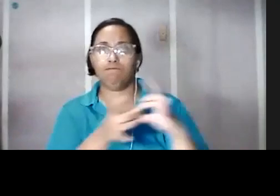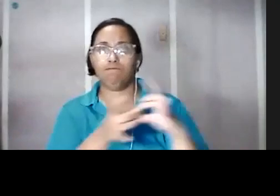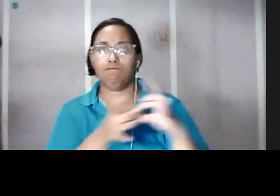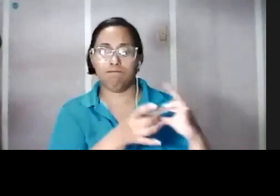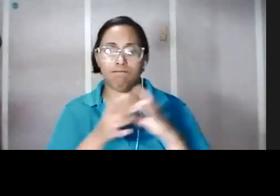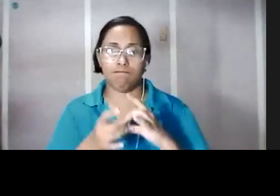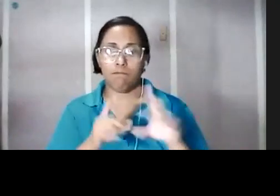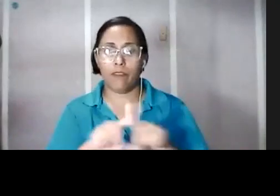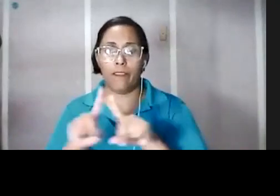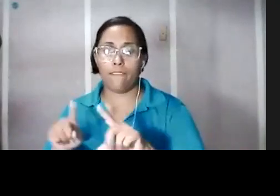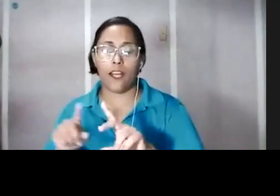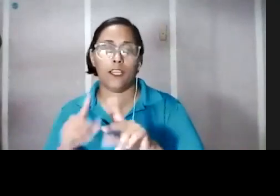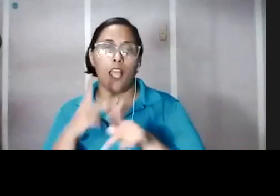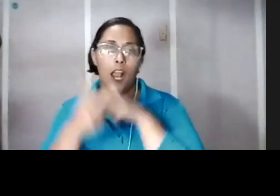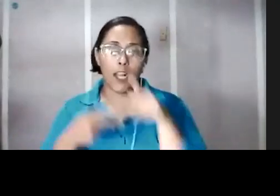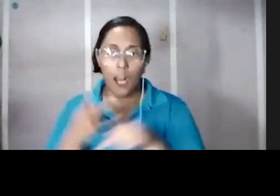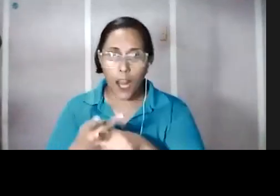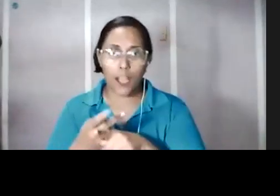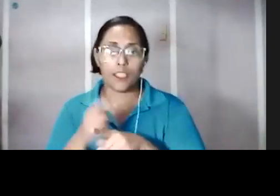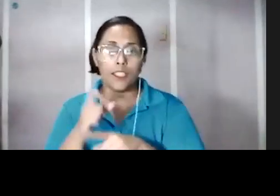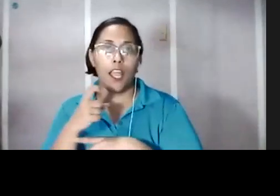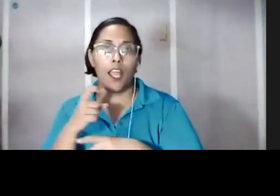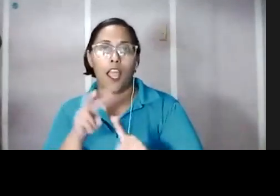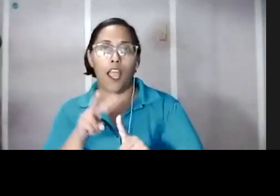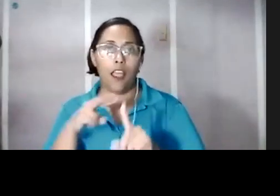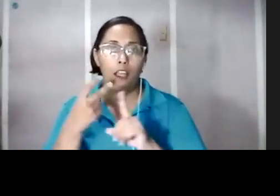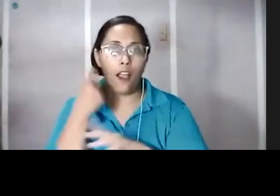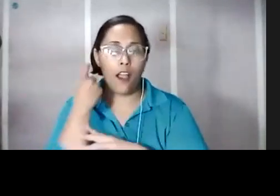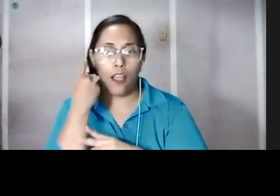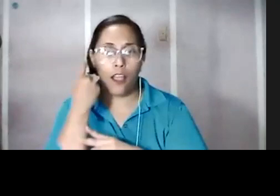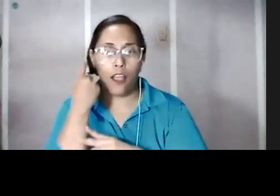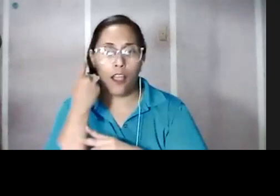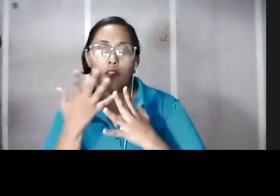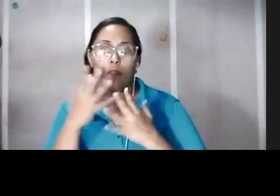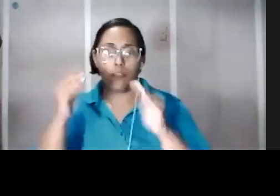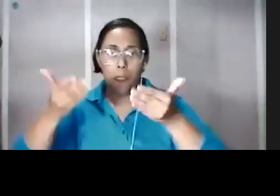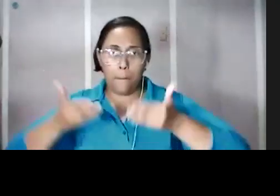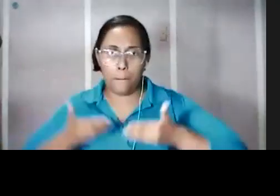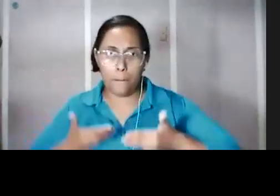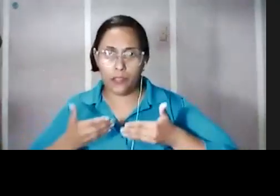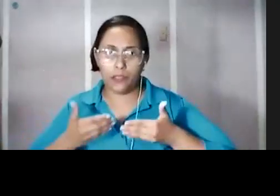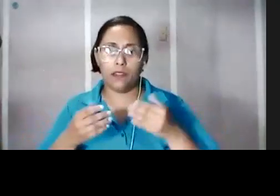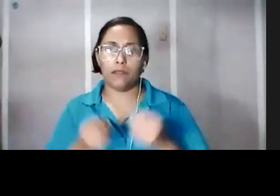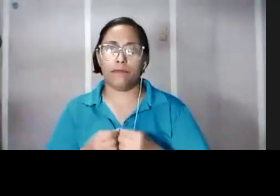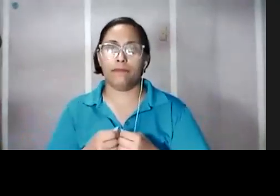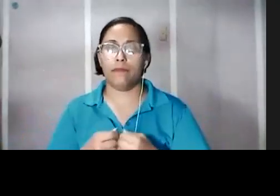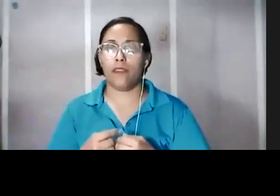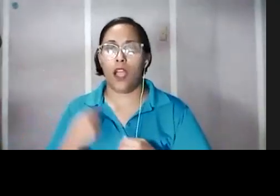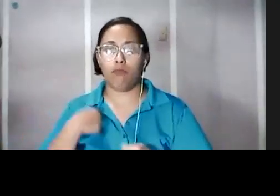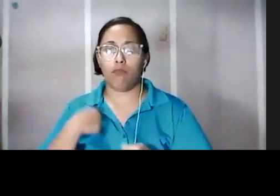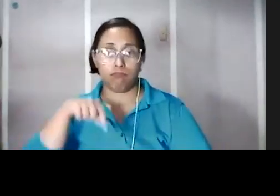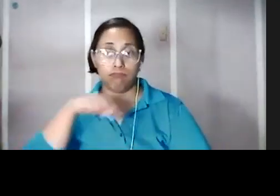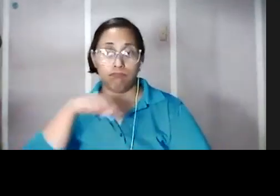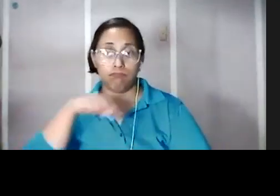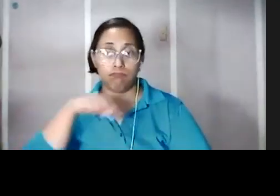clase, raza y género, que invita a una reflexión y